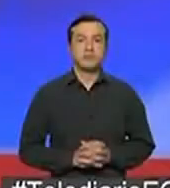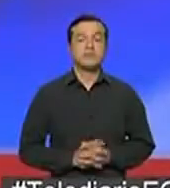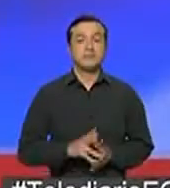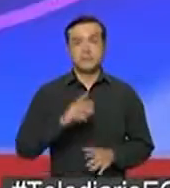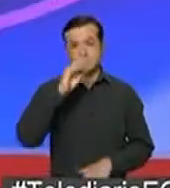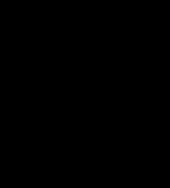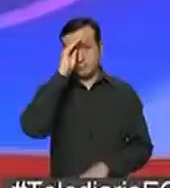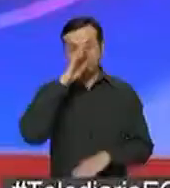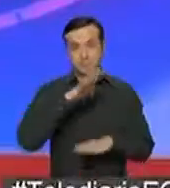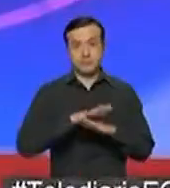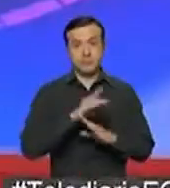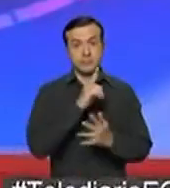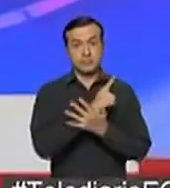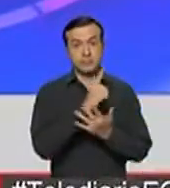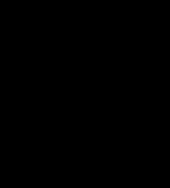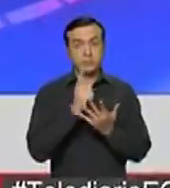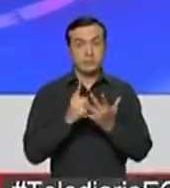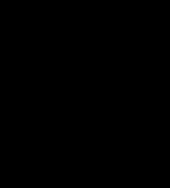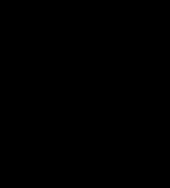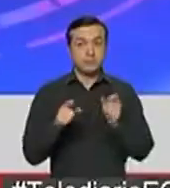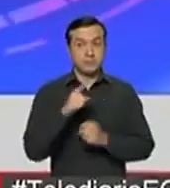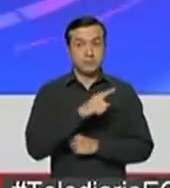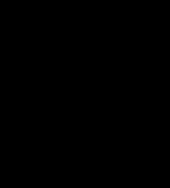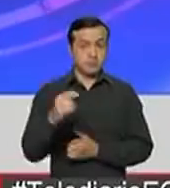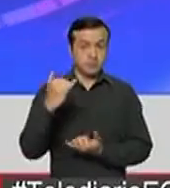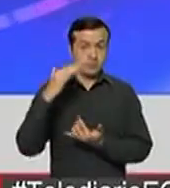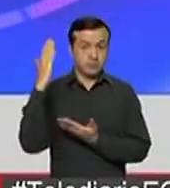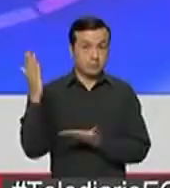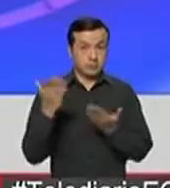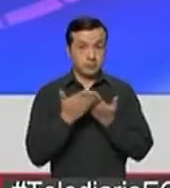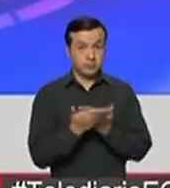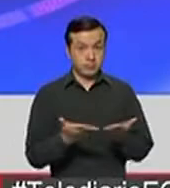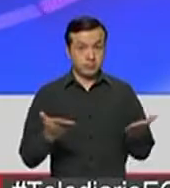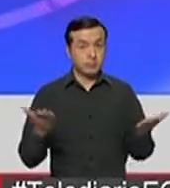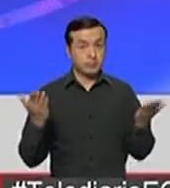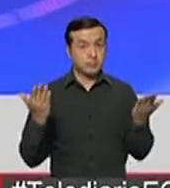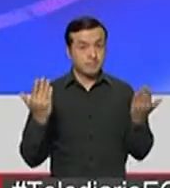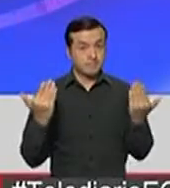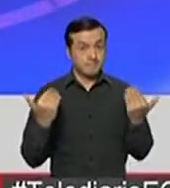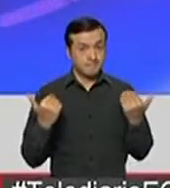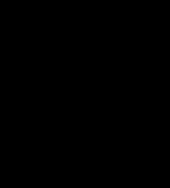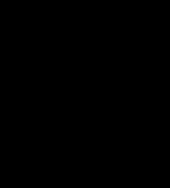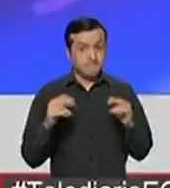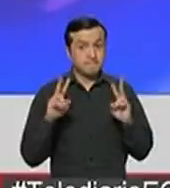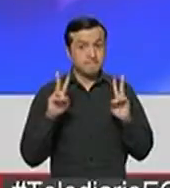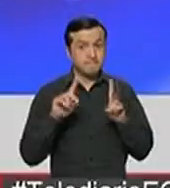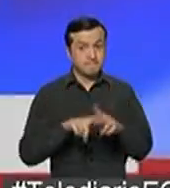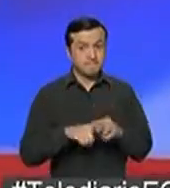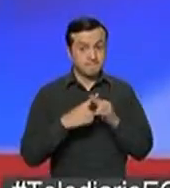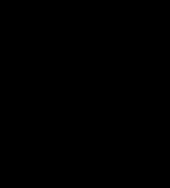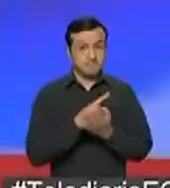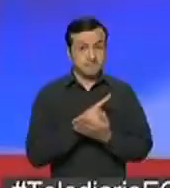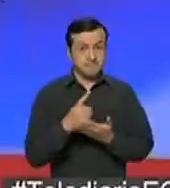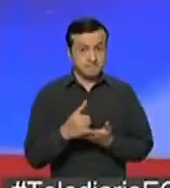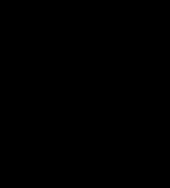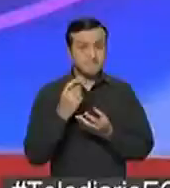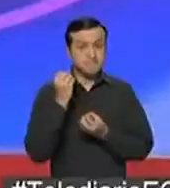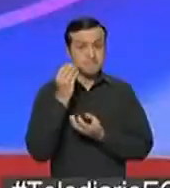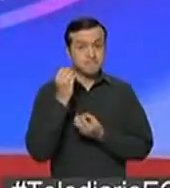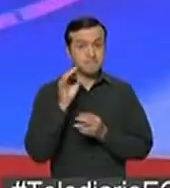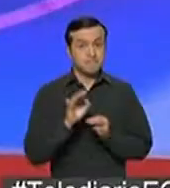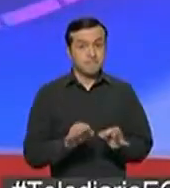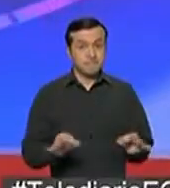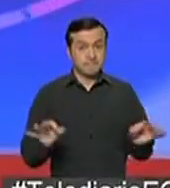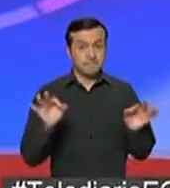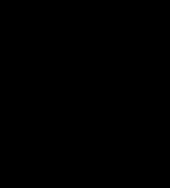Muy buenas tardes con cada uno de nuestros televidentes. Les damos la bienvenida a Telediario Emisión Central. En este inicio de semana tenemos importante